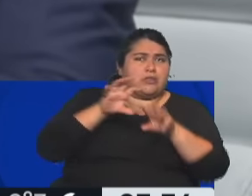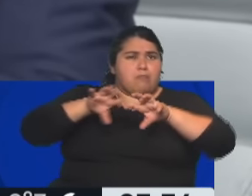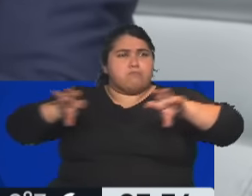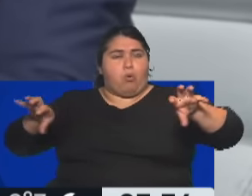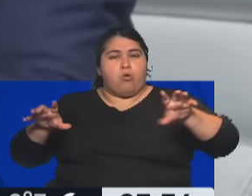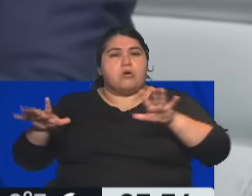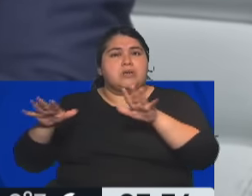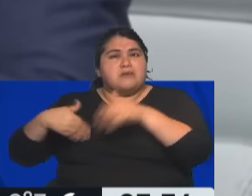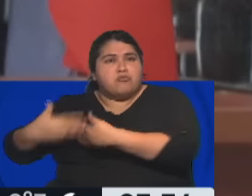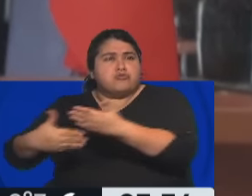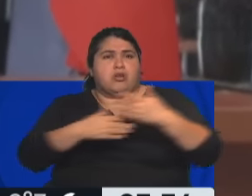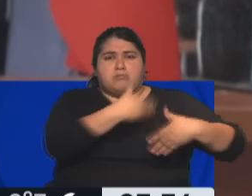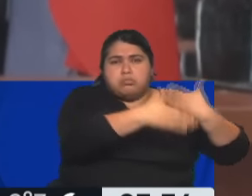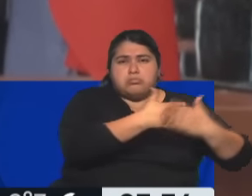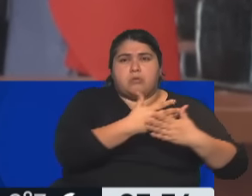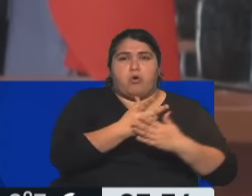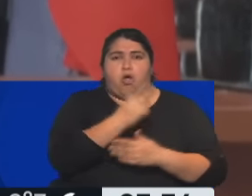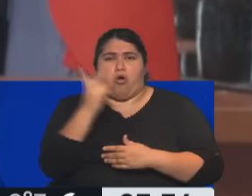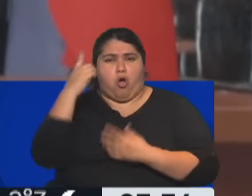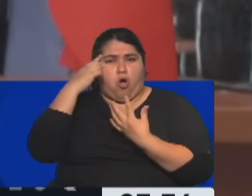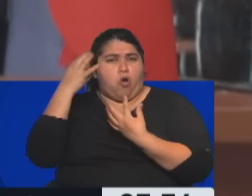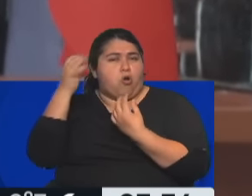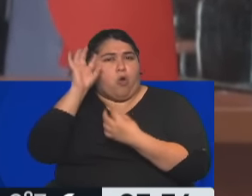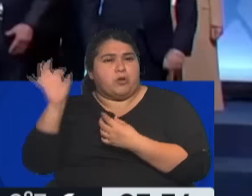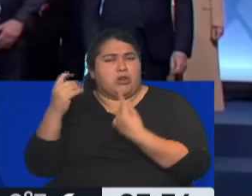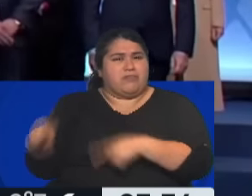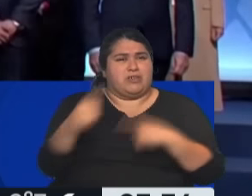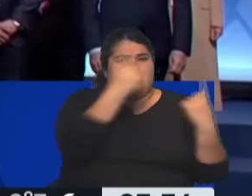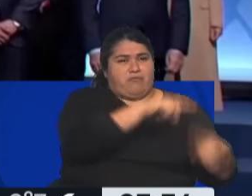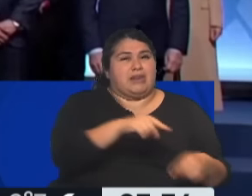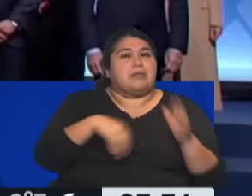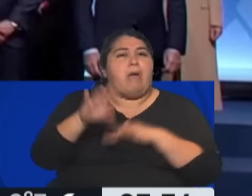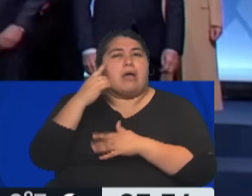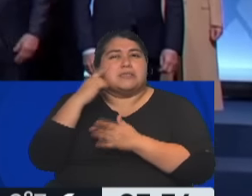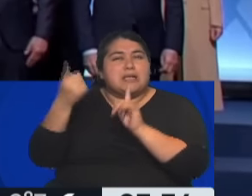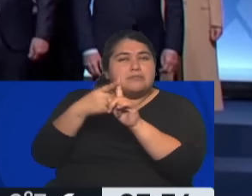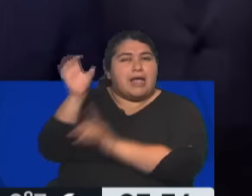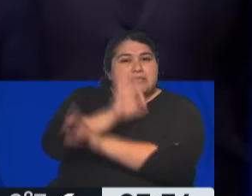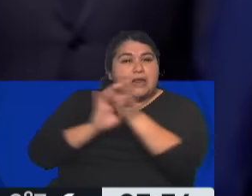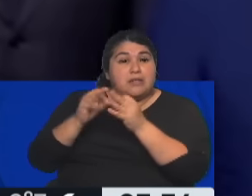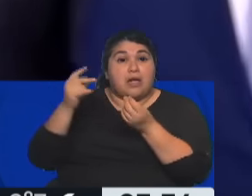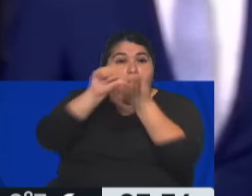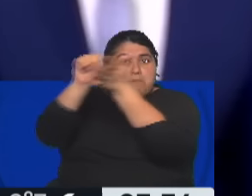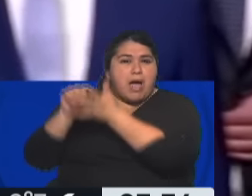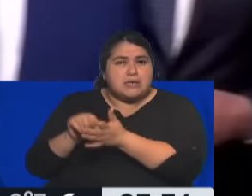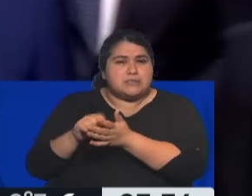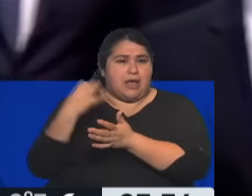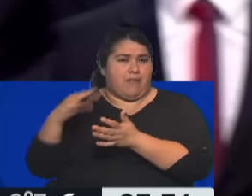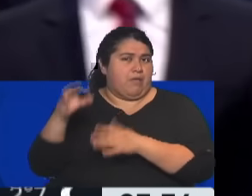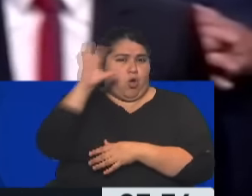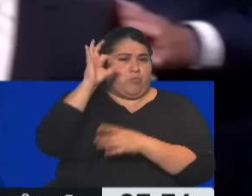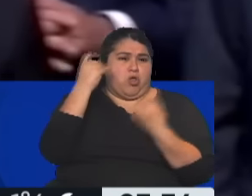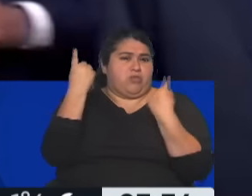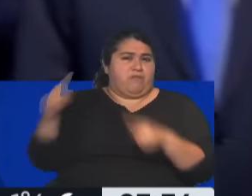hace pie en dobles estándares e inequidades geopolíticas previas que los países occidentales deberán cambiar si